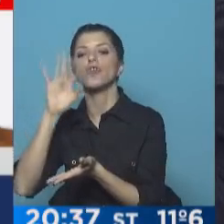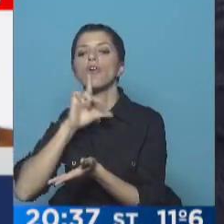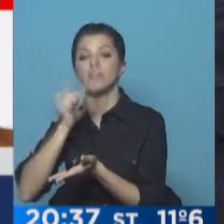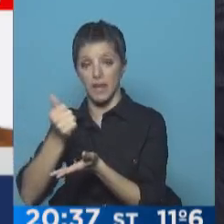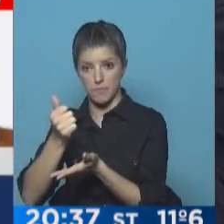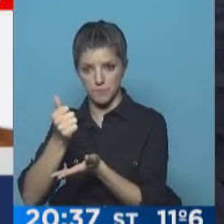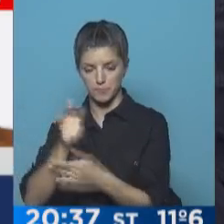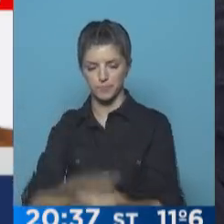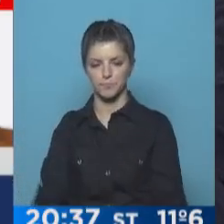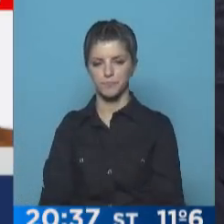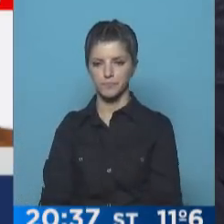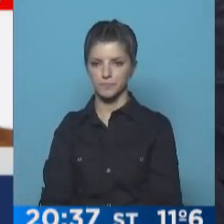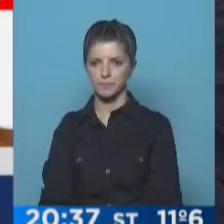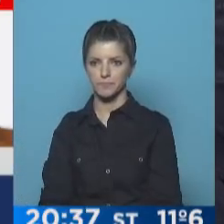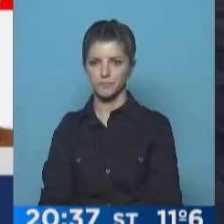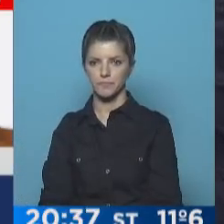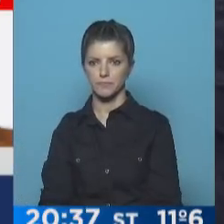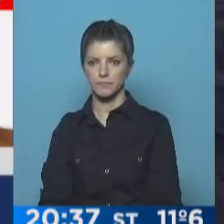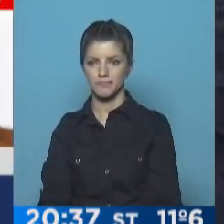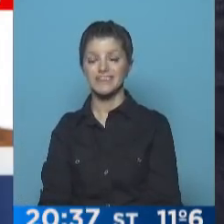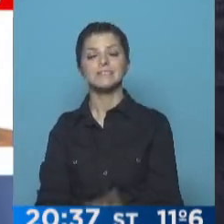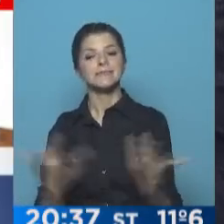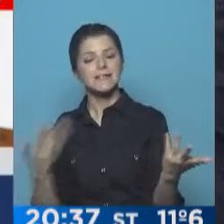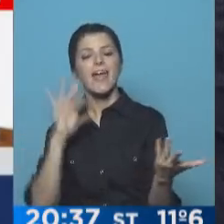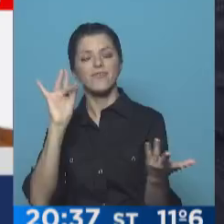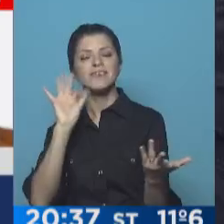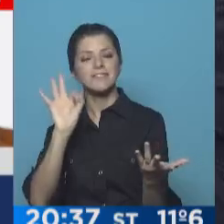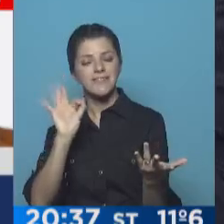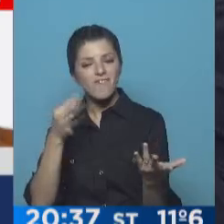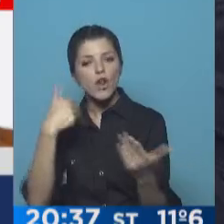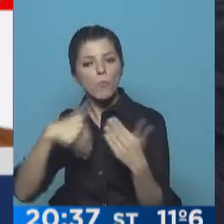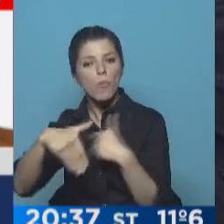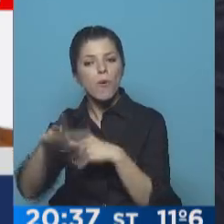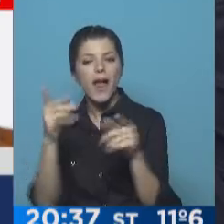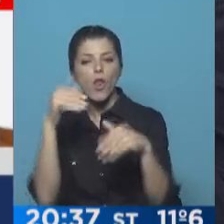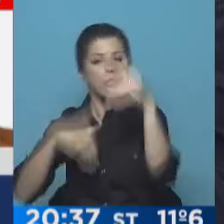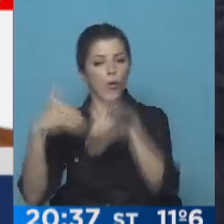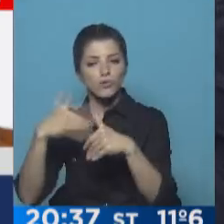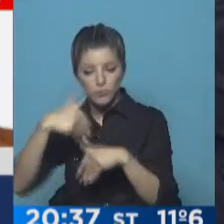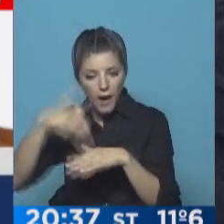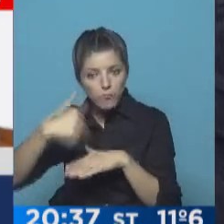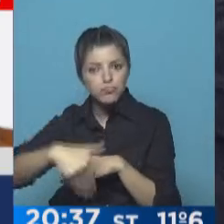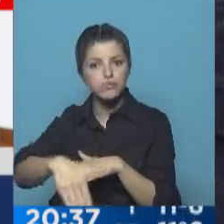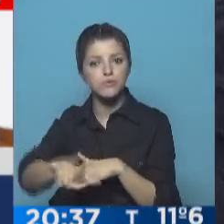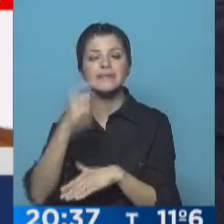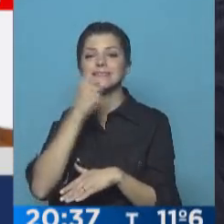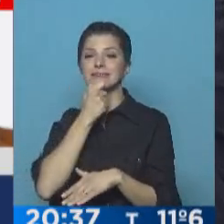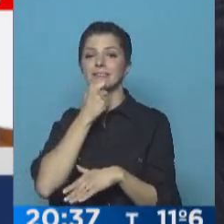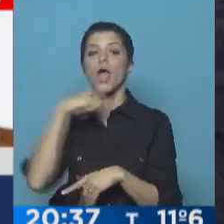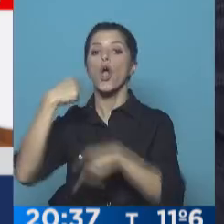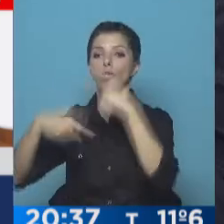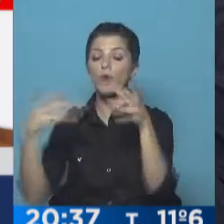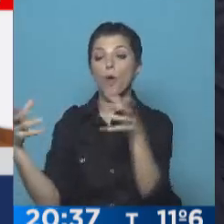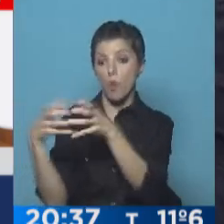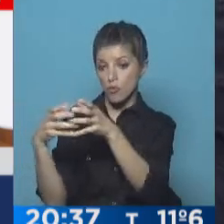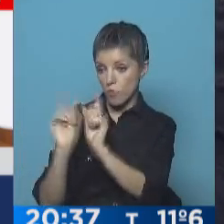José Manuel de la Sota. Es difícil saber cómo se van a comportar esos votos, si se van a seguir manejando como bloque